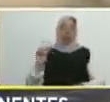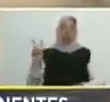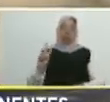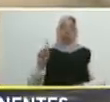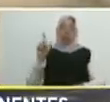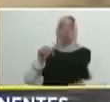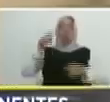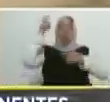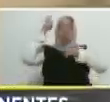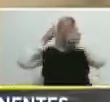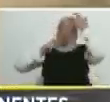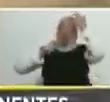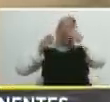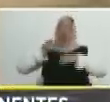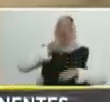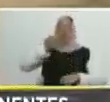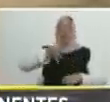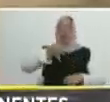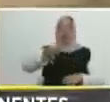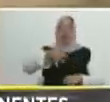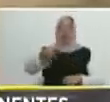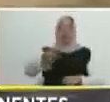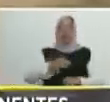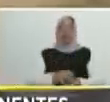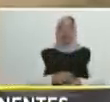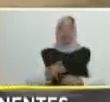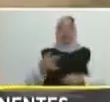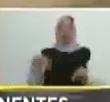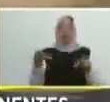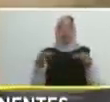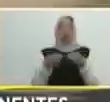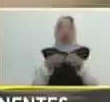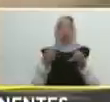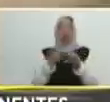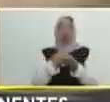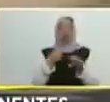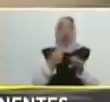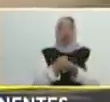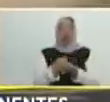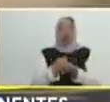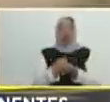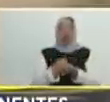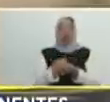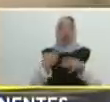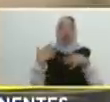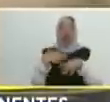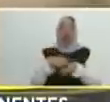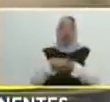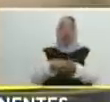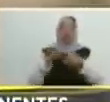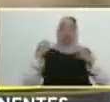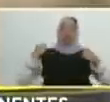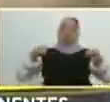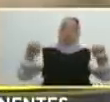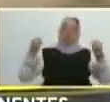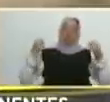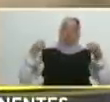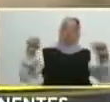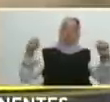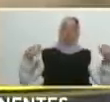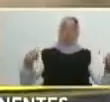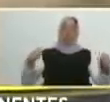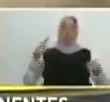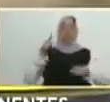eterno, Hugo Chávez Frías. Con milicianos y milicianas, entrenados y equipados, con